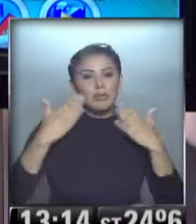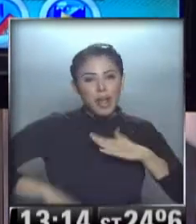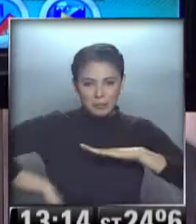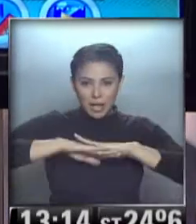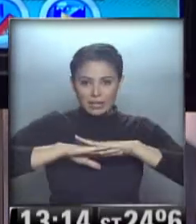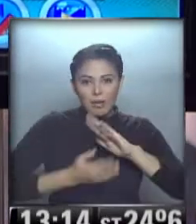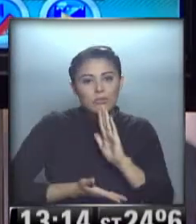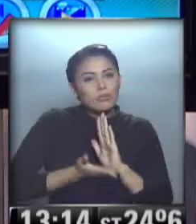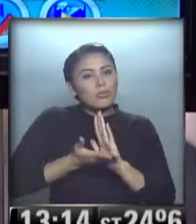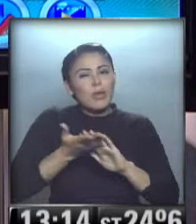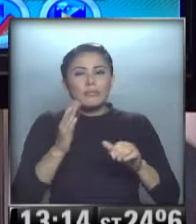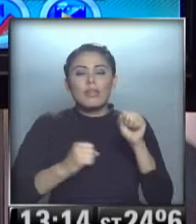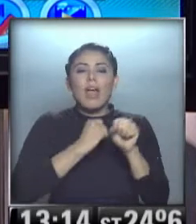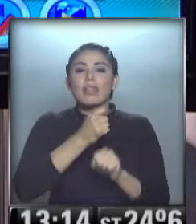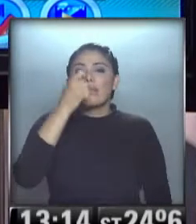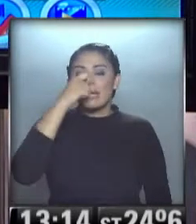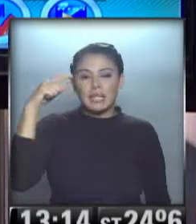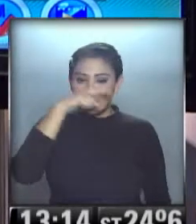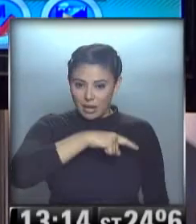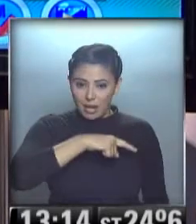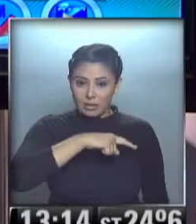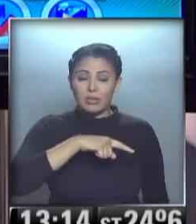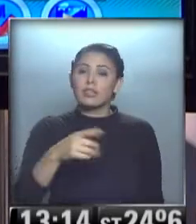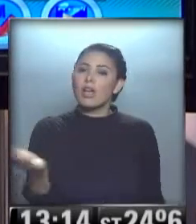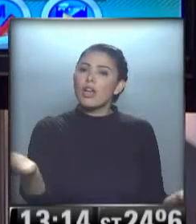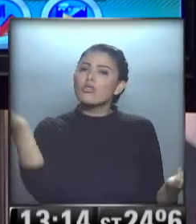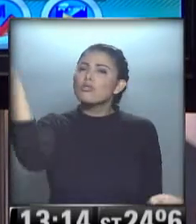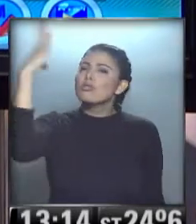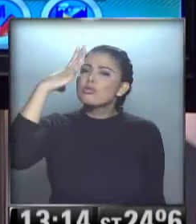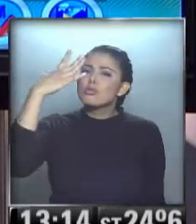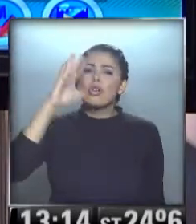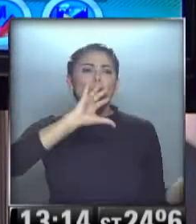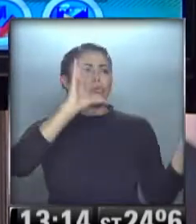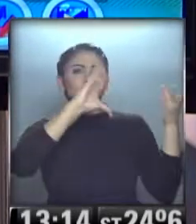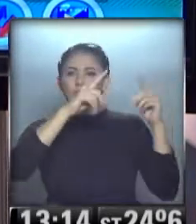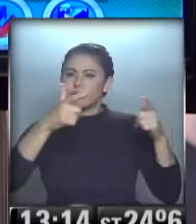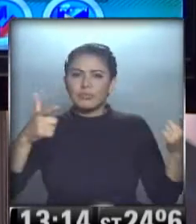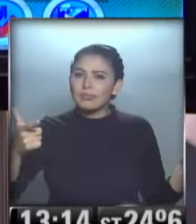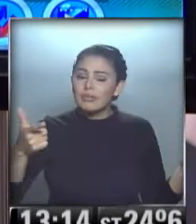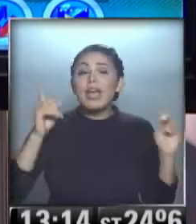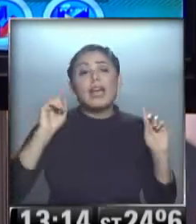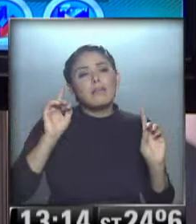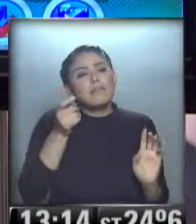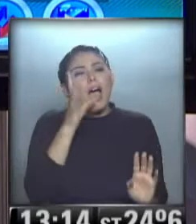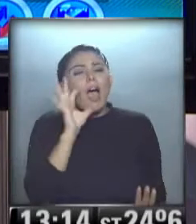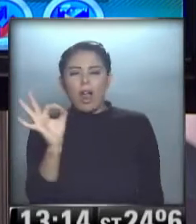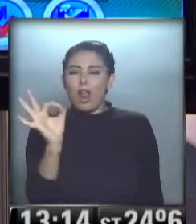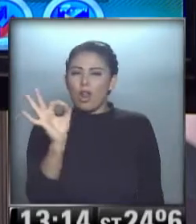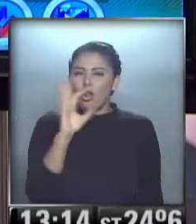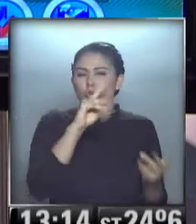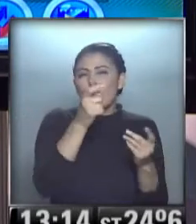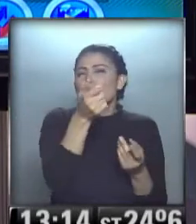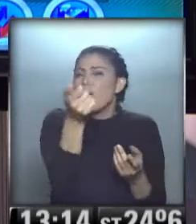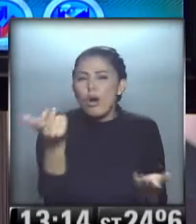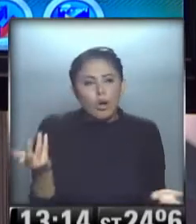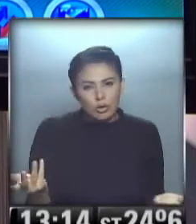máxima ascenderá aproximadamente a 27 grados, con mucho, mucho sol, una atmósfera diáfana y apenas un poquitito de